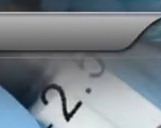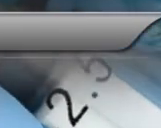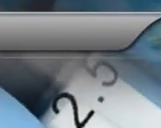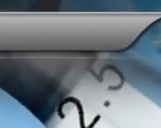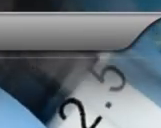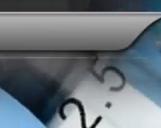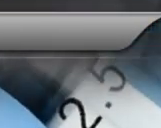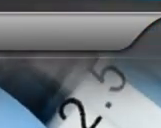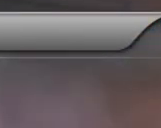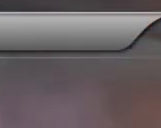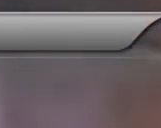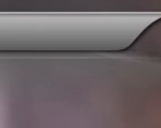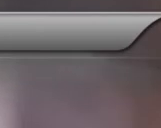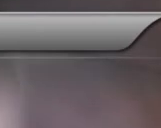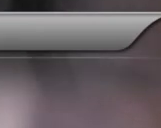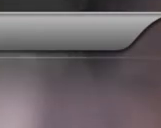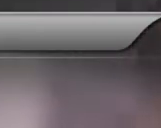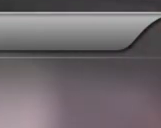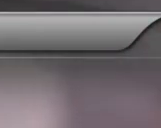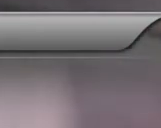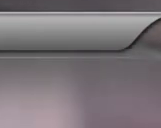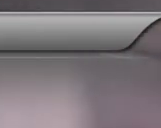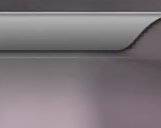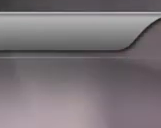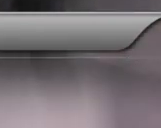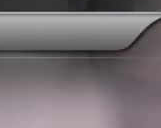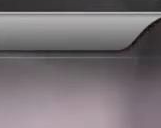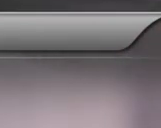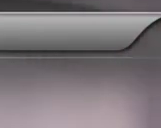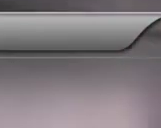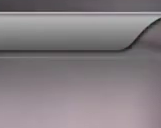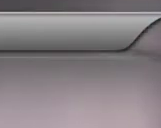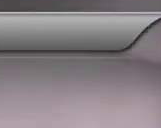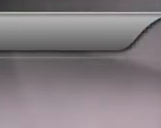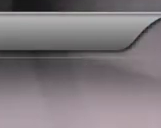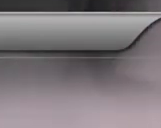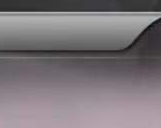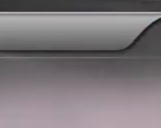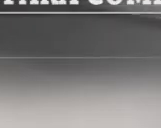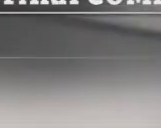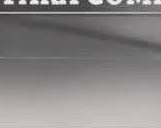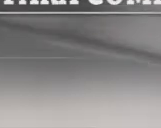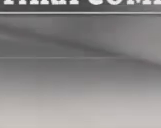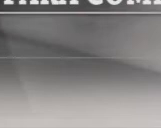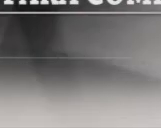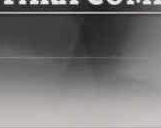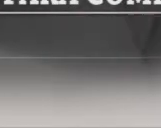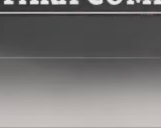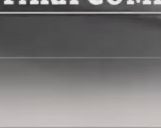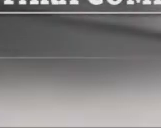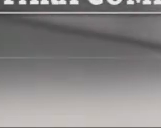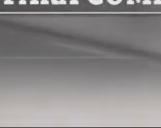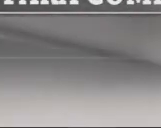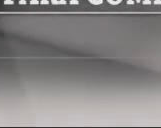507 emitida por el Ministerio de Salud, que permite que privados adquieran dosis solo si éstas tienen autorización sanitaria de uso de emergencia.